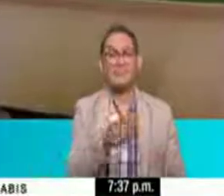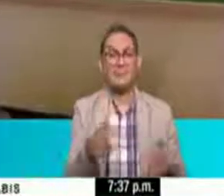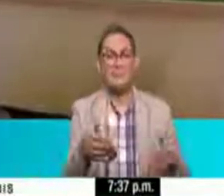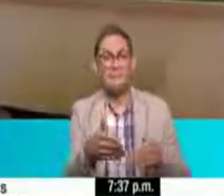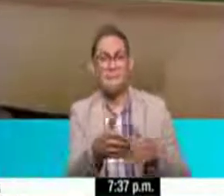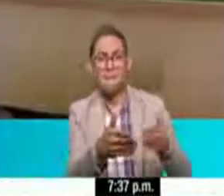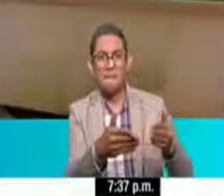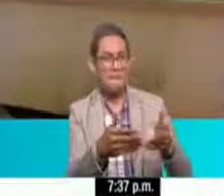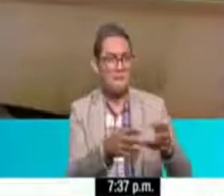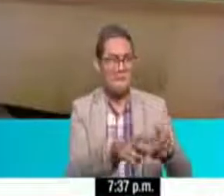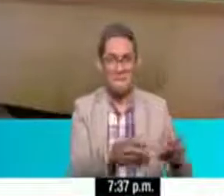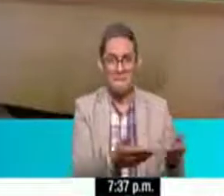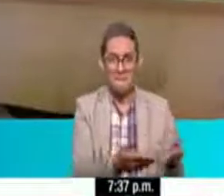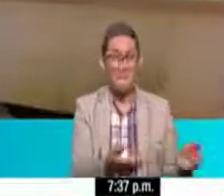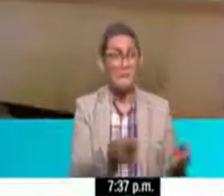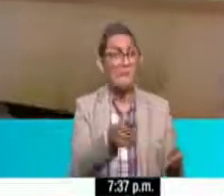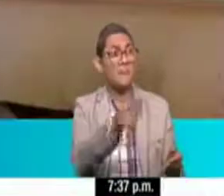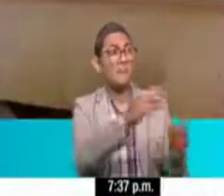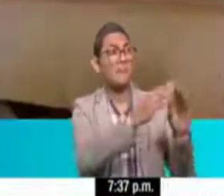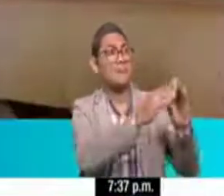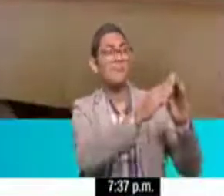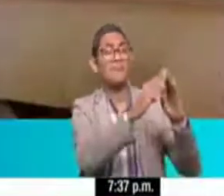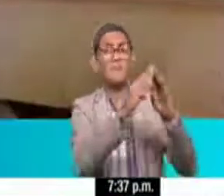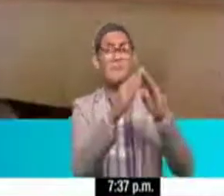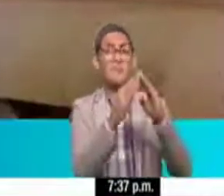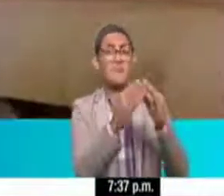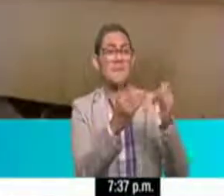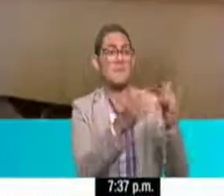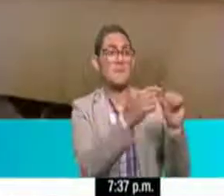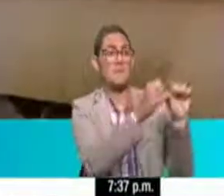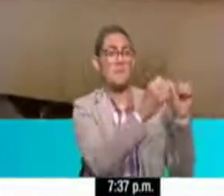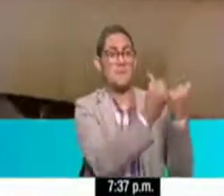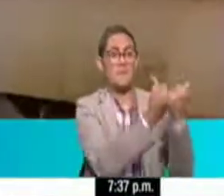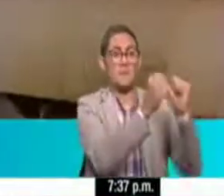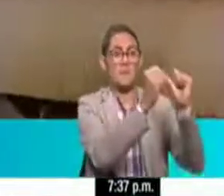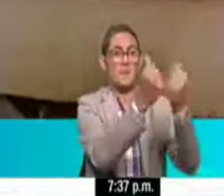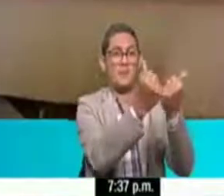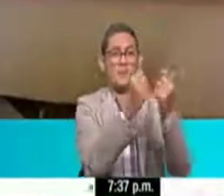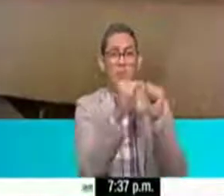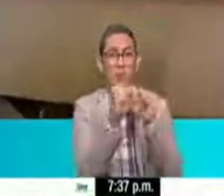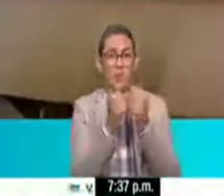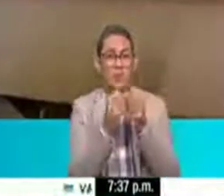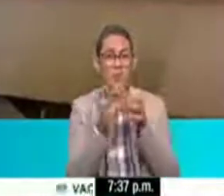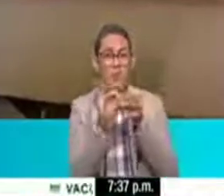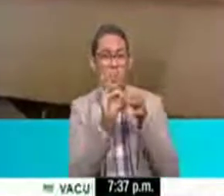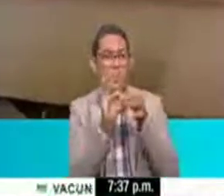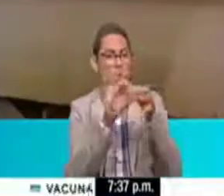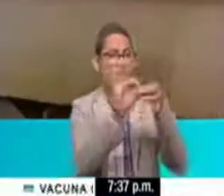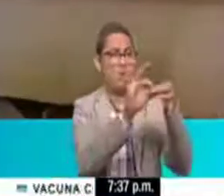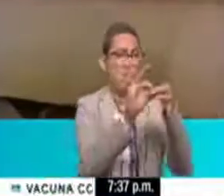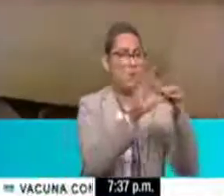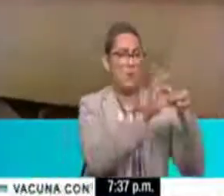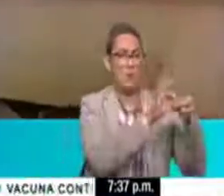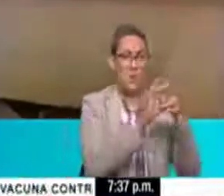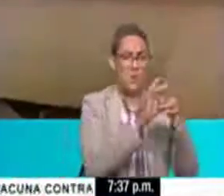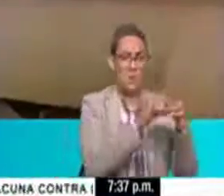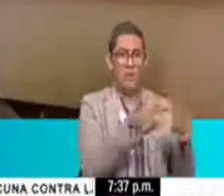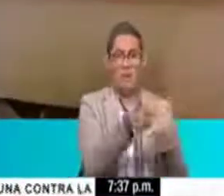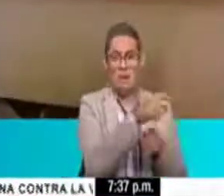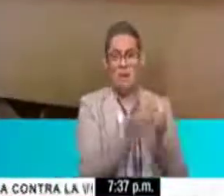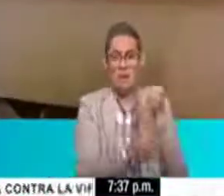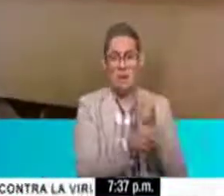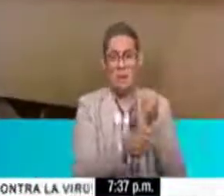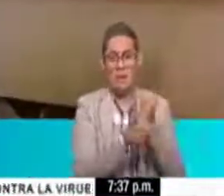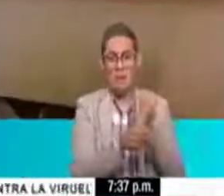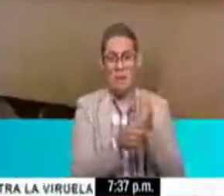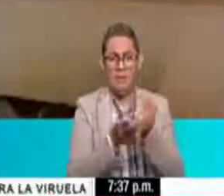estamos ahora, que son comunidades que están asociadas, que están trabajando unidas y que se dedican a la pesca